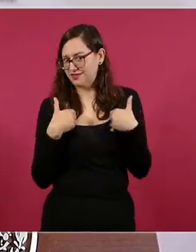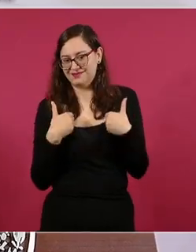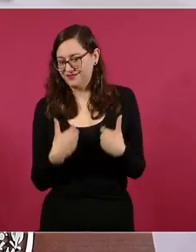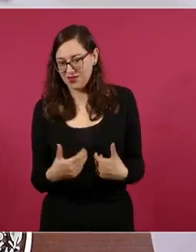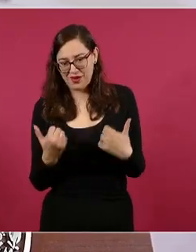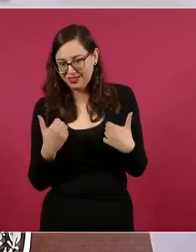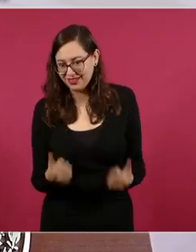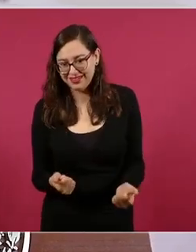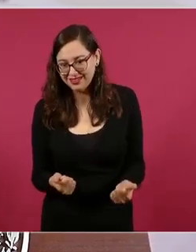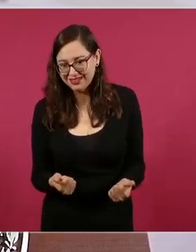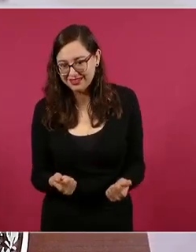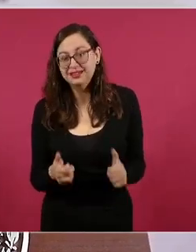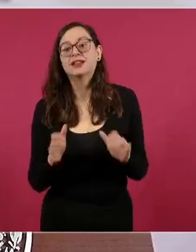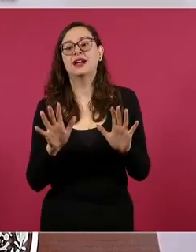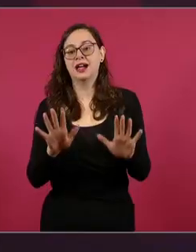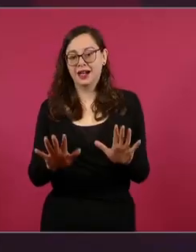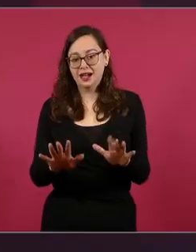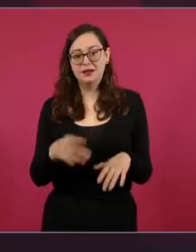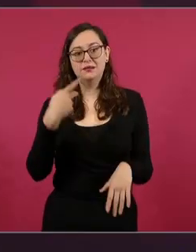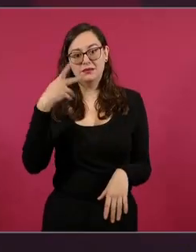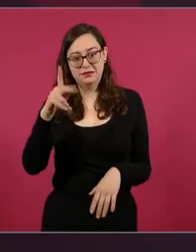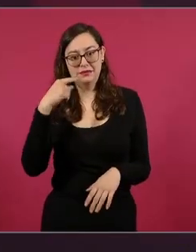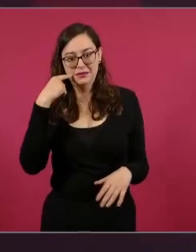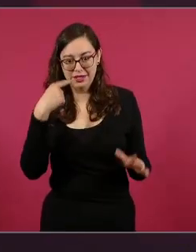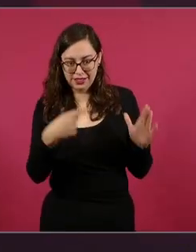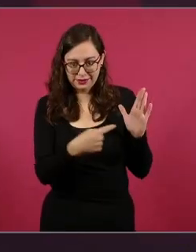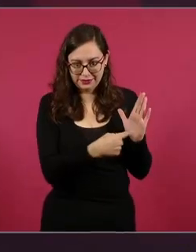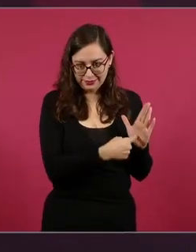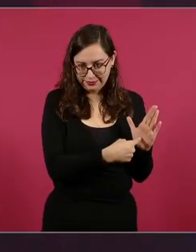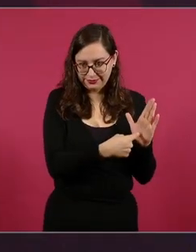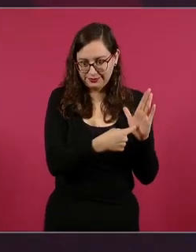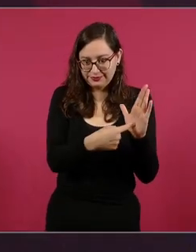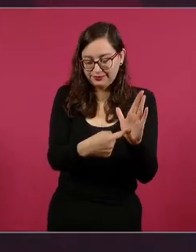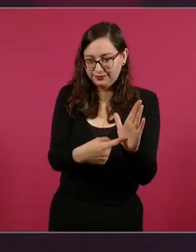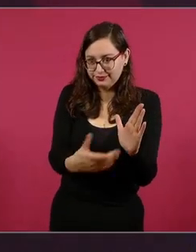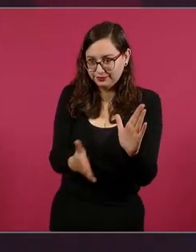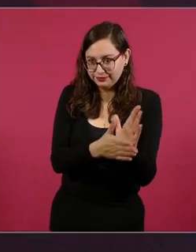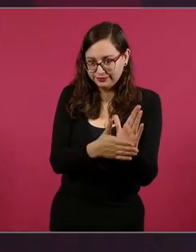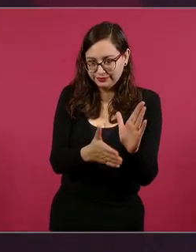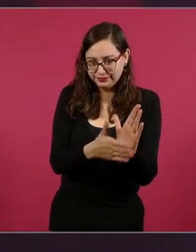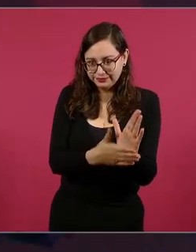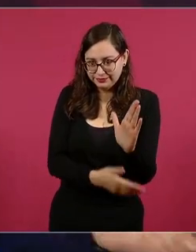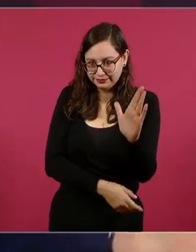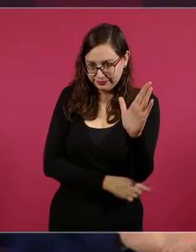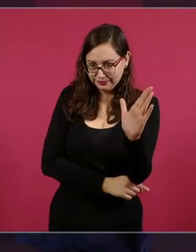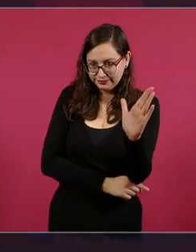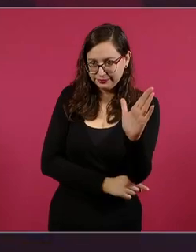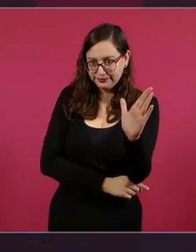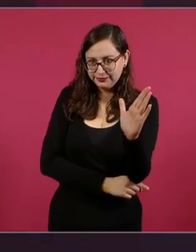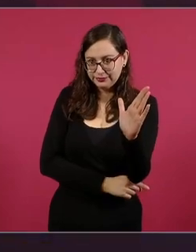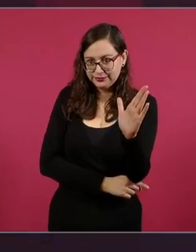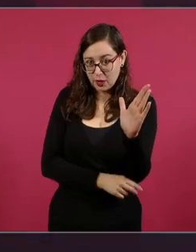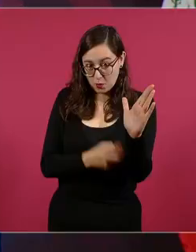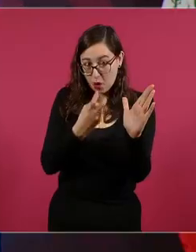sirve para producir el 20% de la gasolina que consumimos